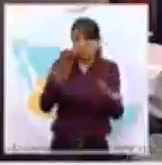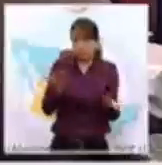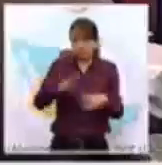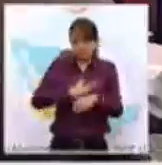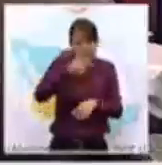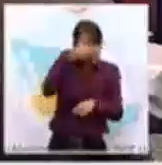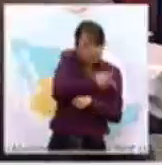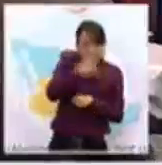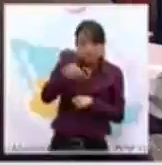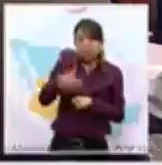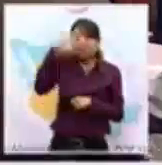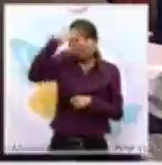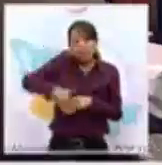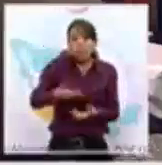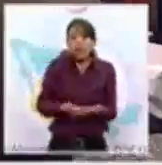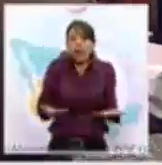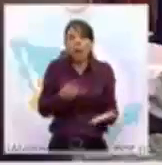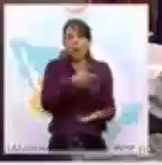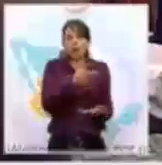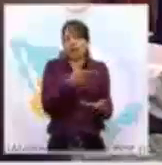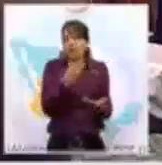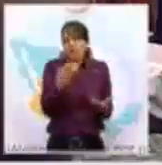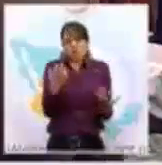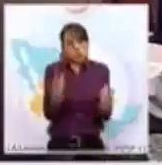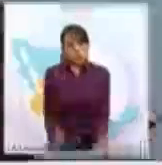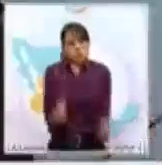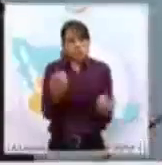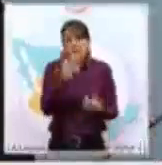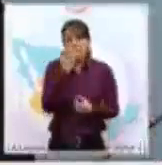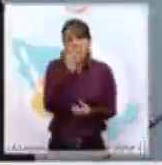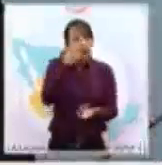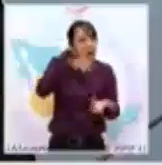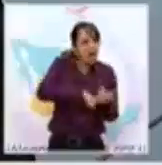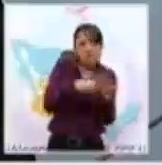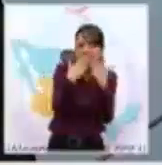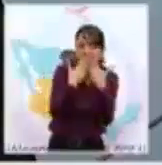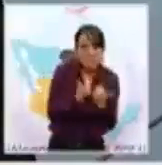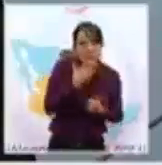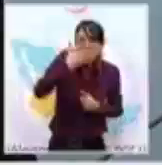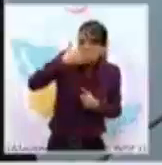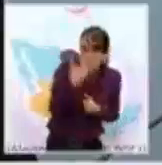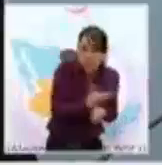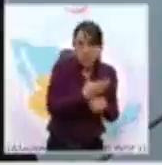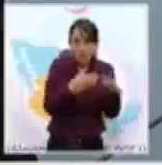elementos físicos, baño, drenaje, agua potable.